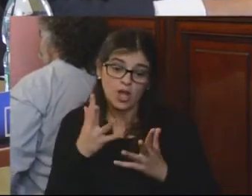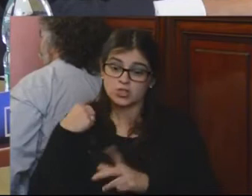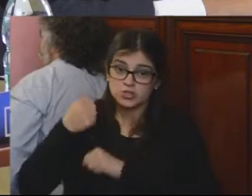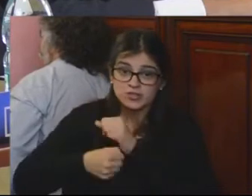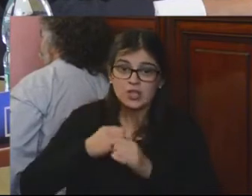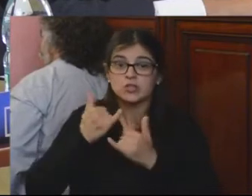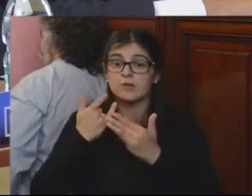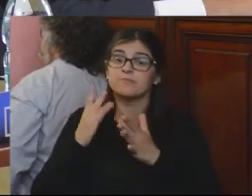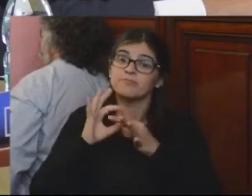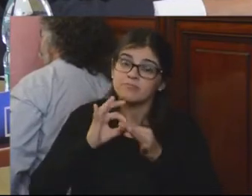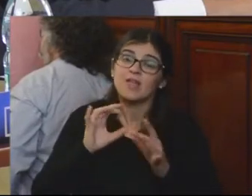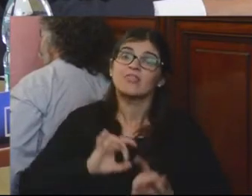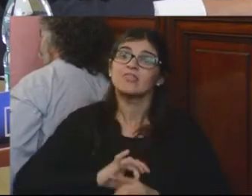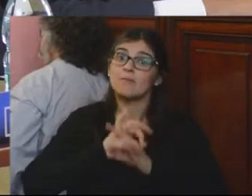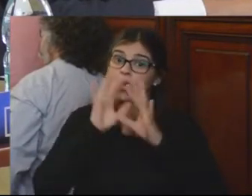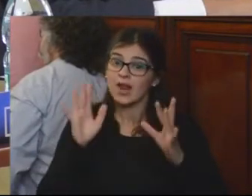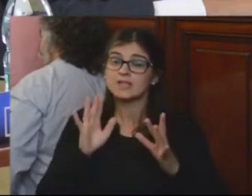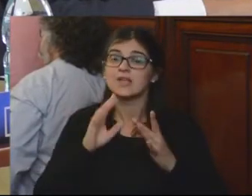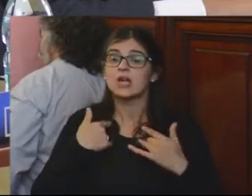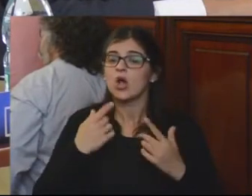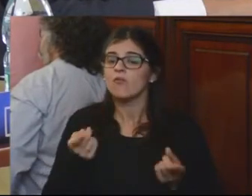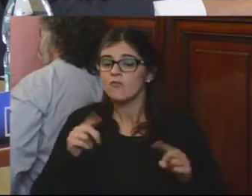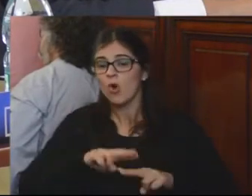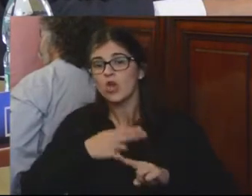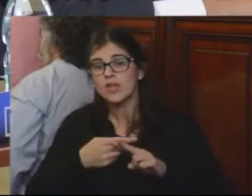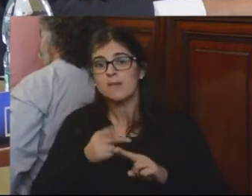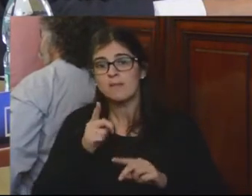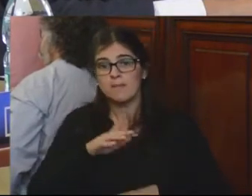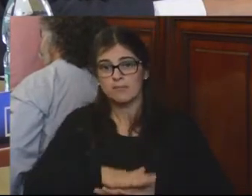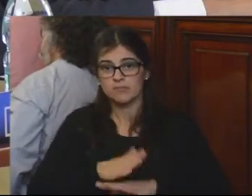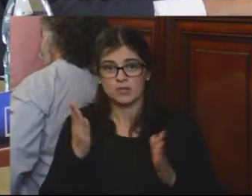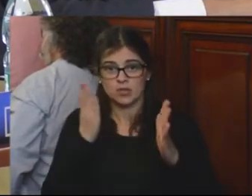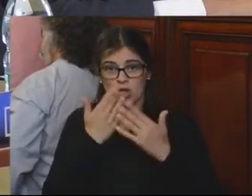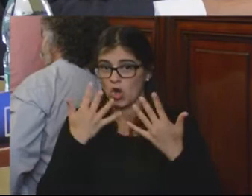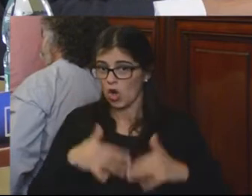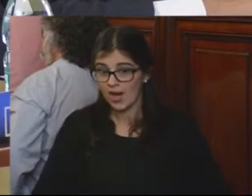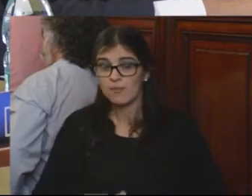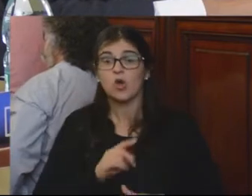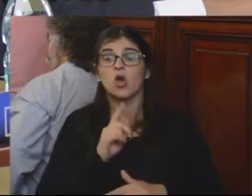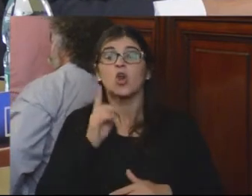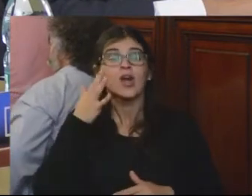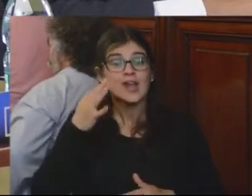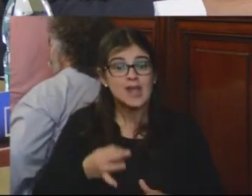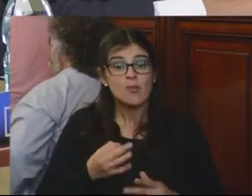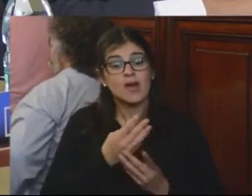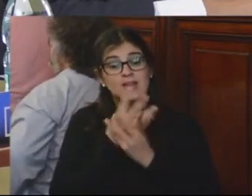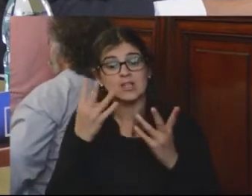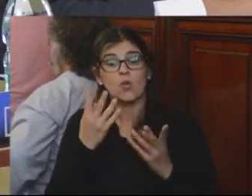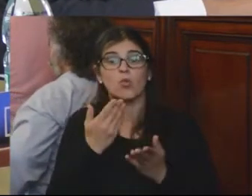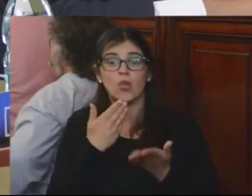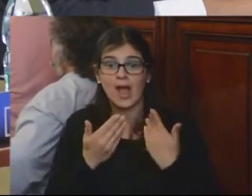consolidación democrática que no queremos volver a vivir aquel horror no creemos en las generalizaciones al hablar